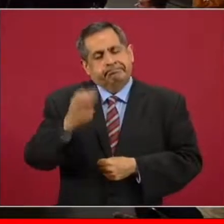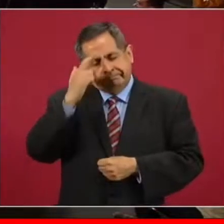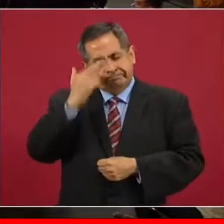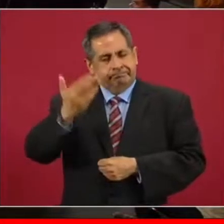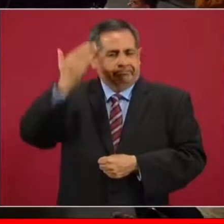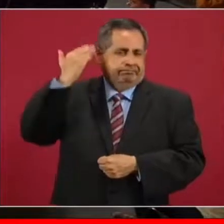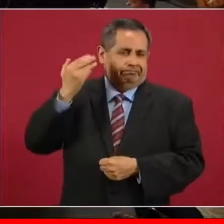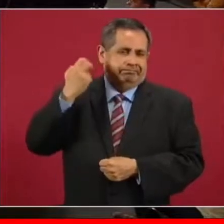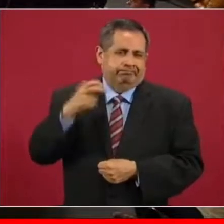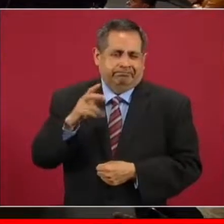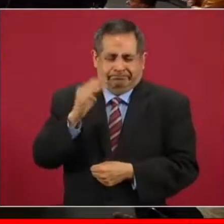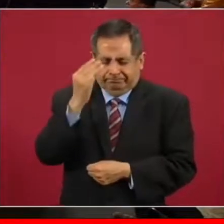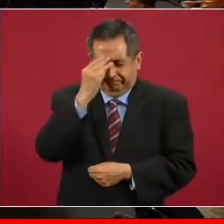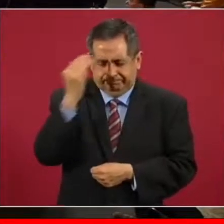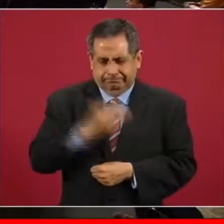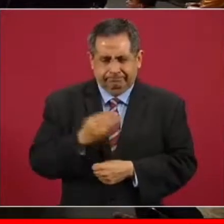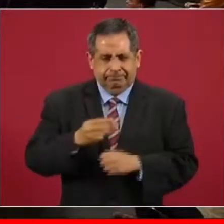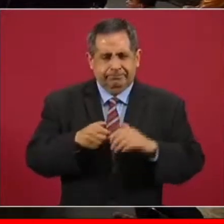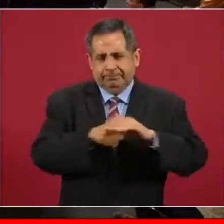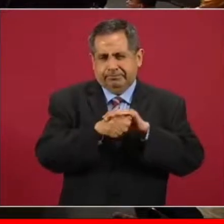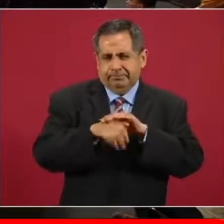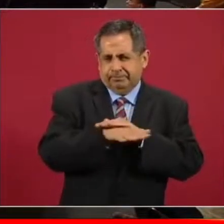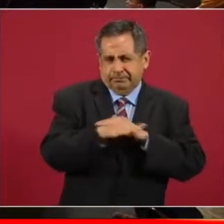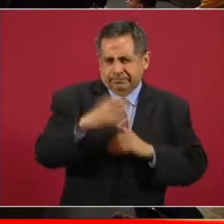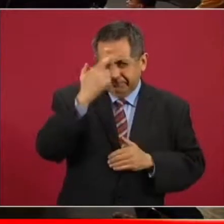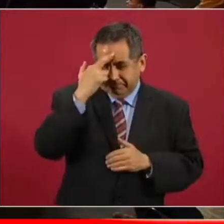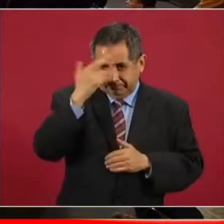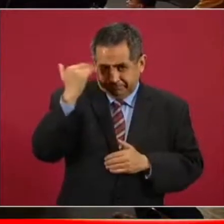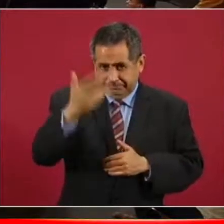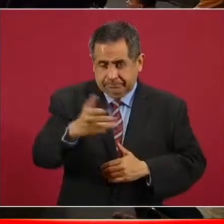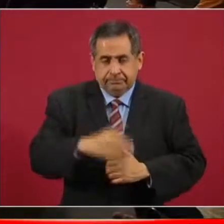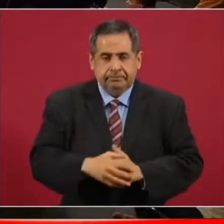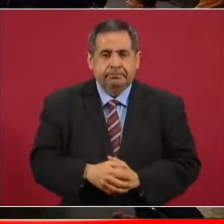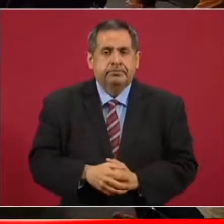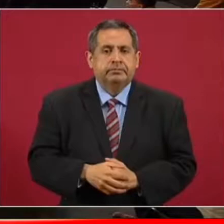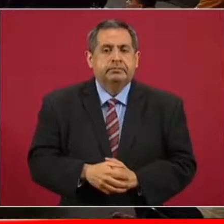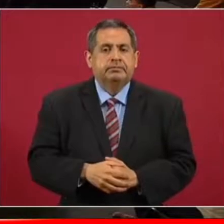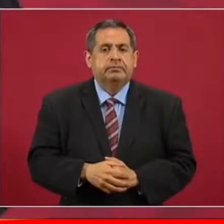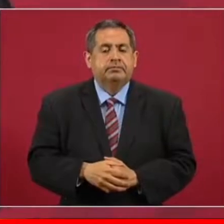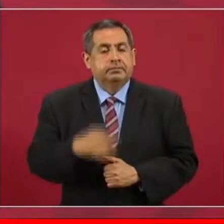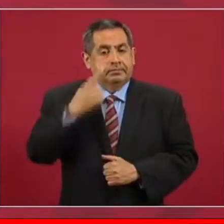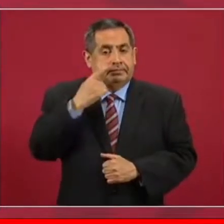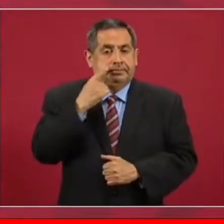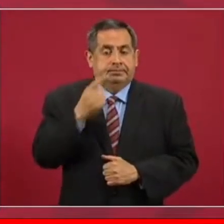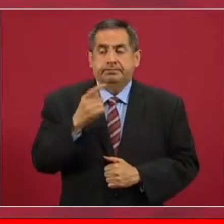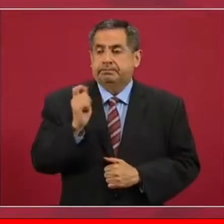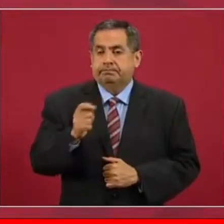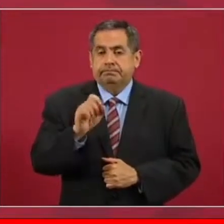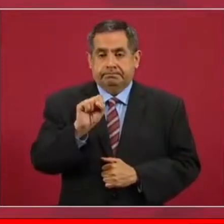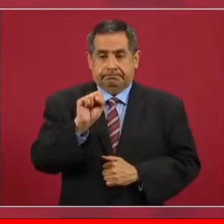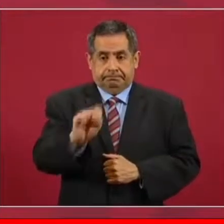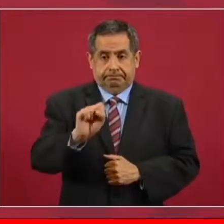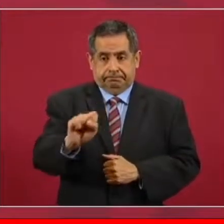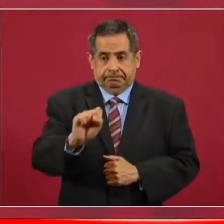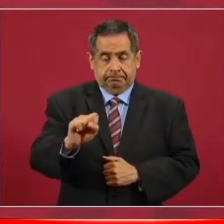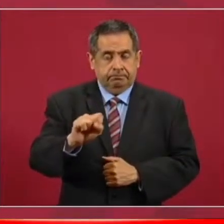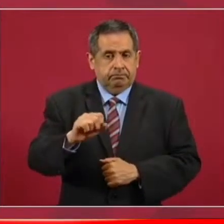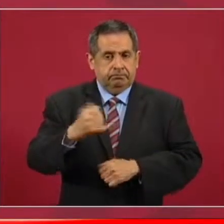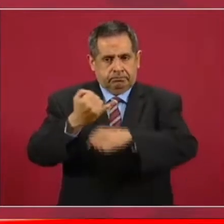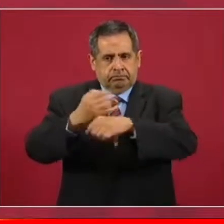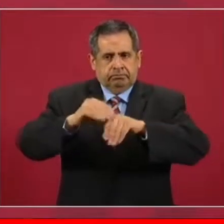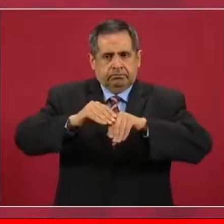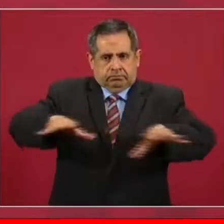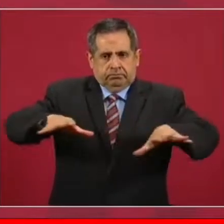noche terrible en Iguala, Guerrero? Bueno, el sábado vamos a informar.